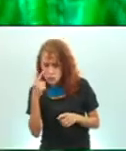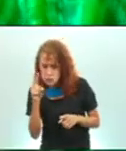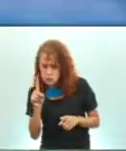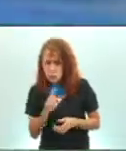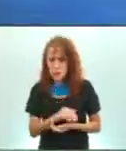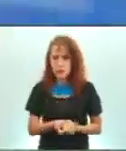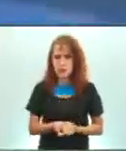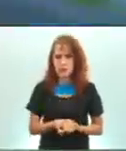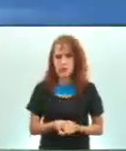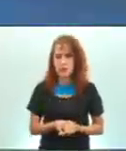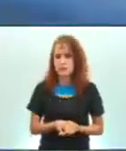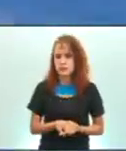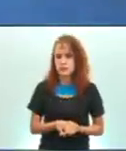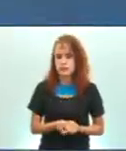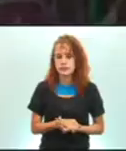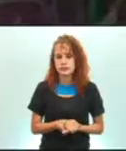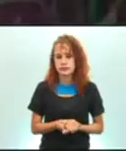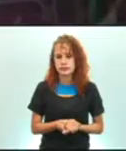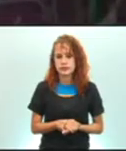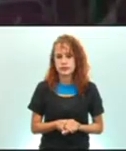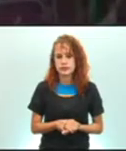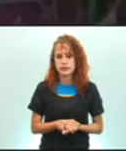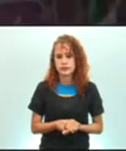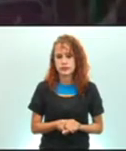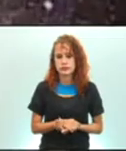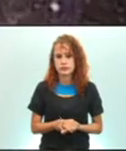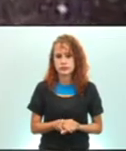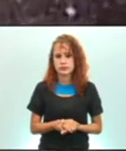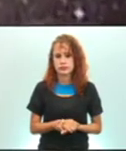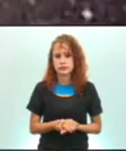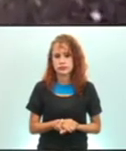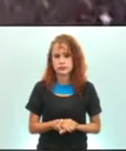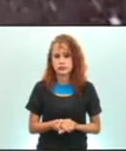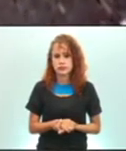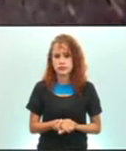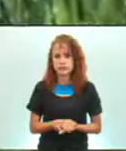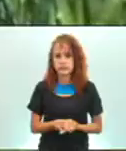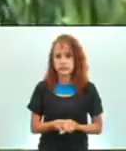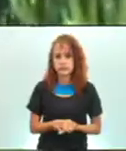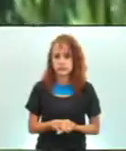ocultas, pero no menos dramáticas.